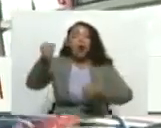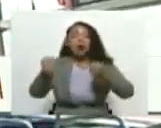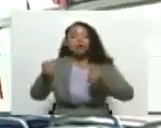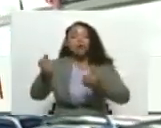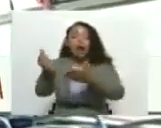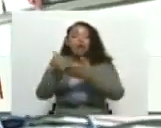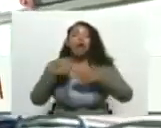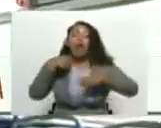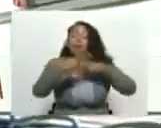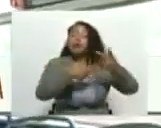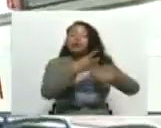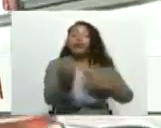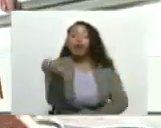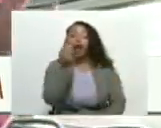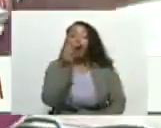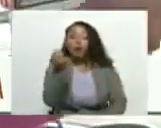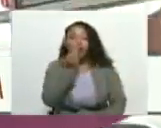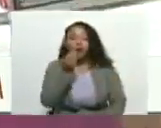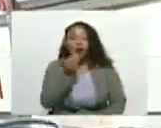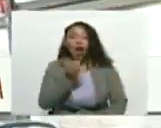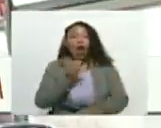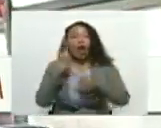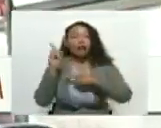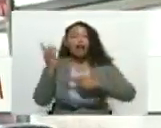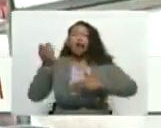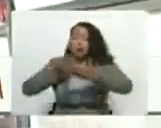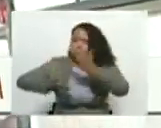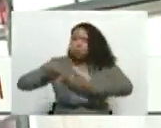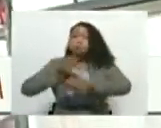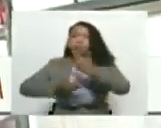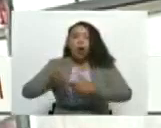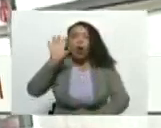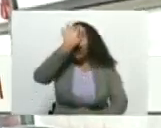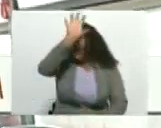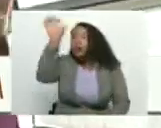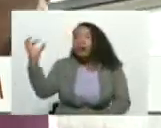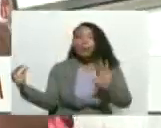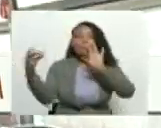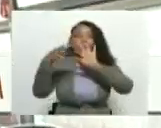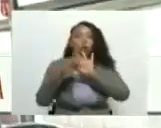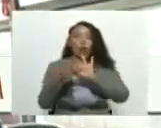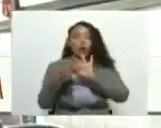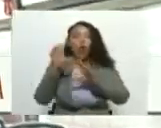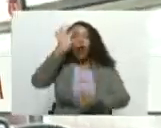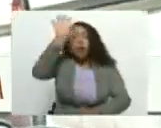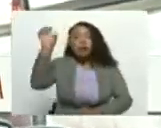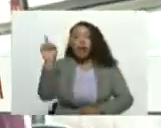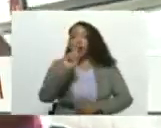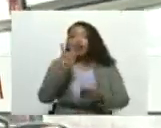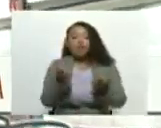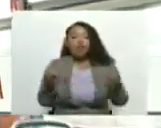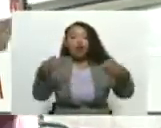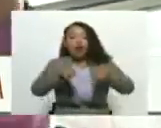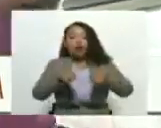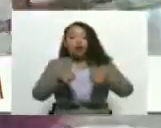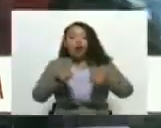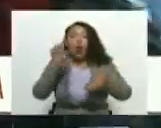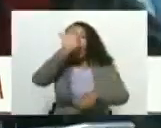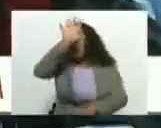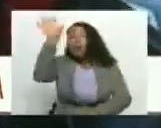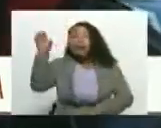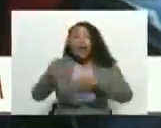la producción de alimentos. Bueno, esa es la cooperación con los países aliados, los países que no nos bloquean, los países que no